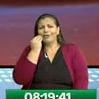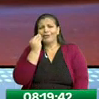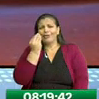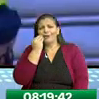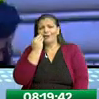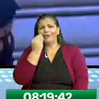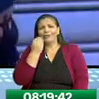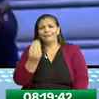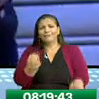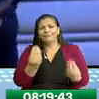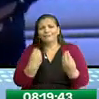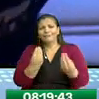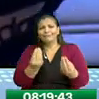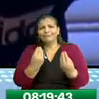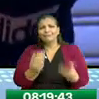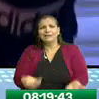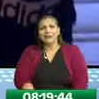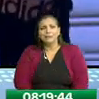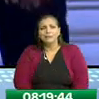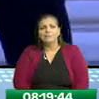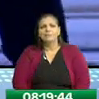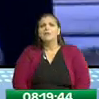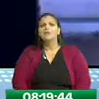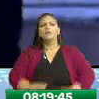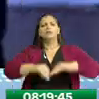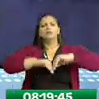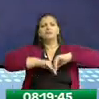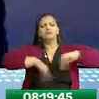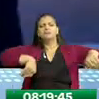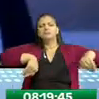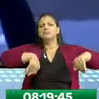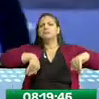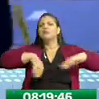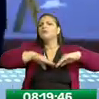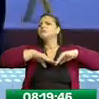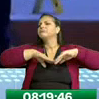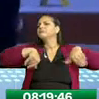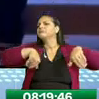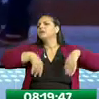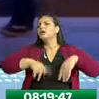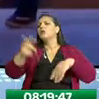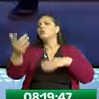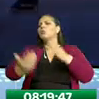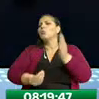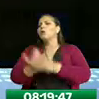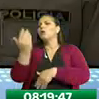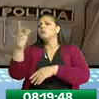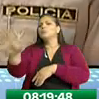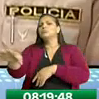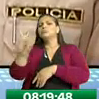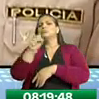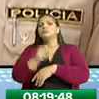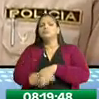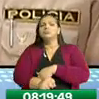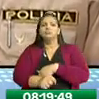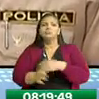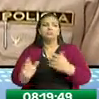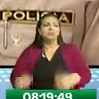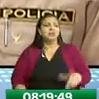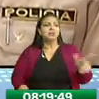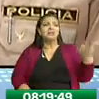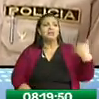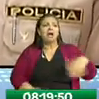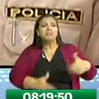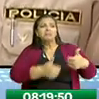mundo. Ya se separaron, ya no se quieren, váyase cada uno por su lado. Consiga usted su pareja, si ella consiguió la suya, usted consiga la